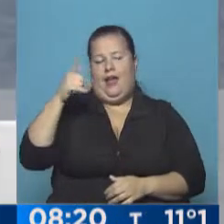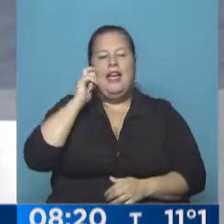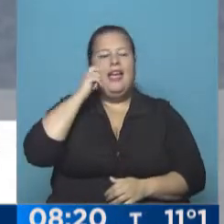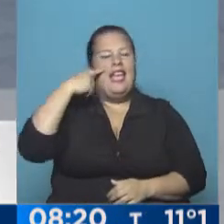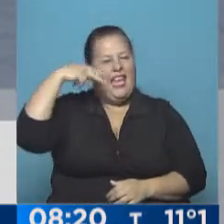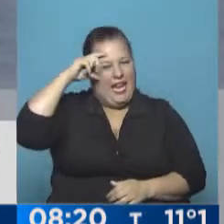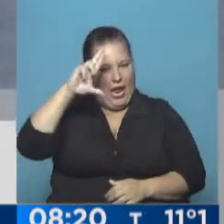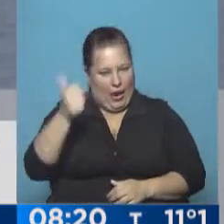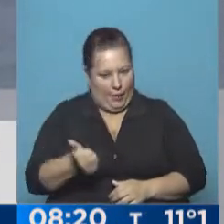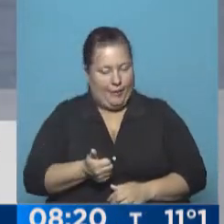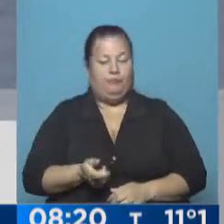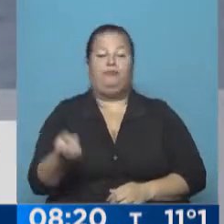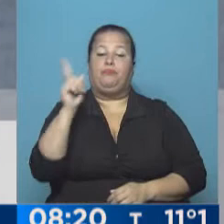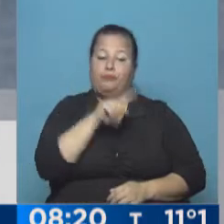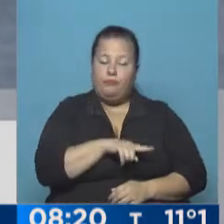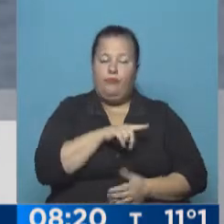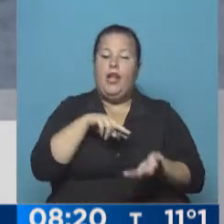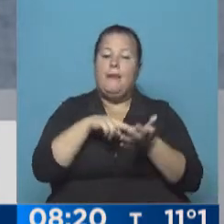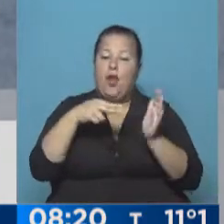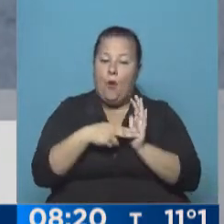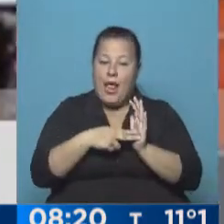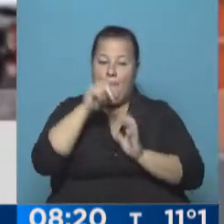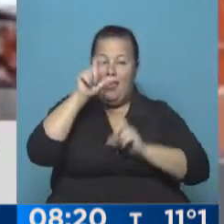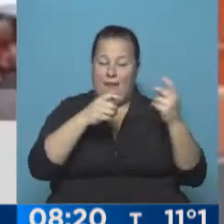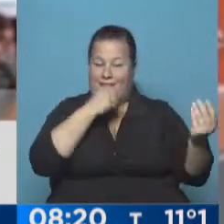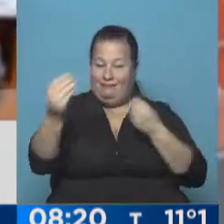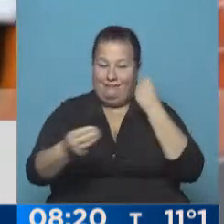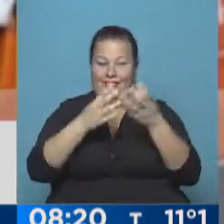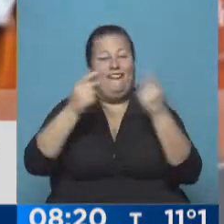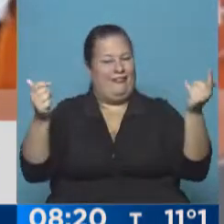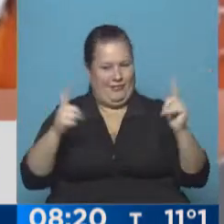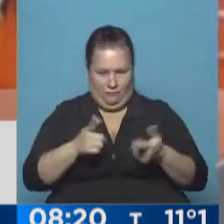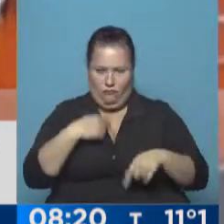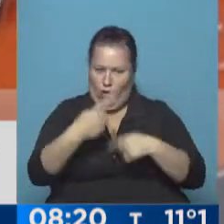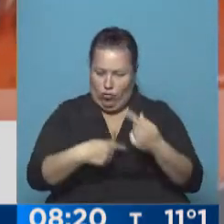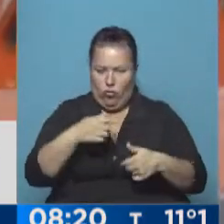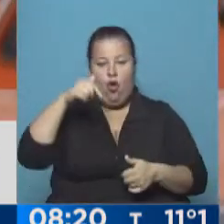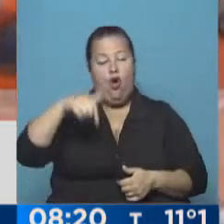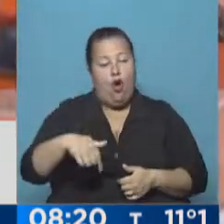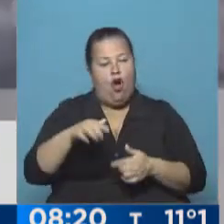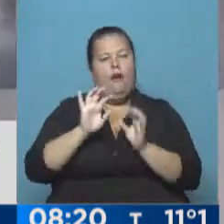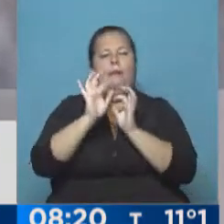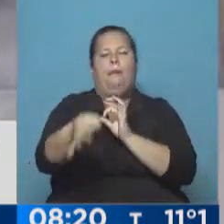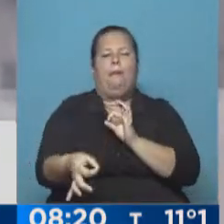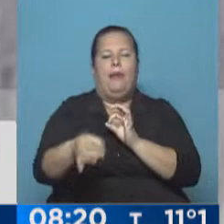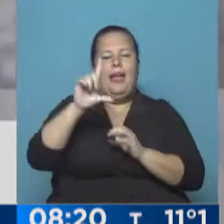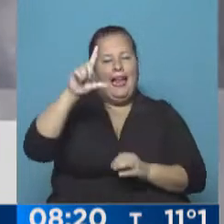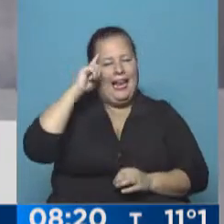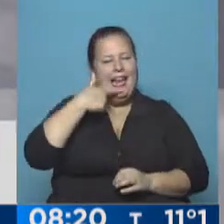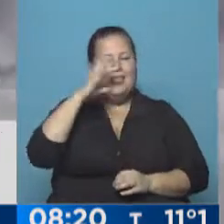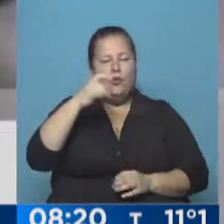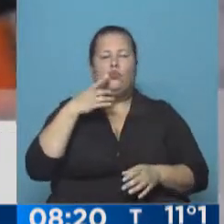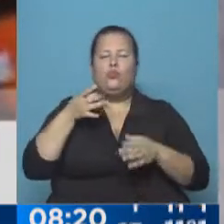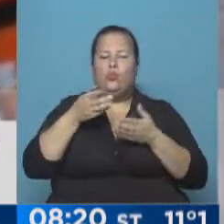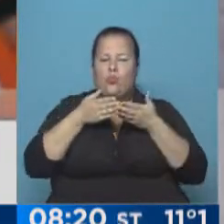Ginebra. Mientras tanto, el drama de los inmigrantes no cesa. Hoy, en cercanías de Lesbos, un